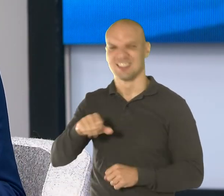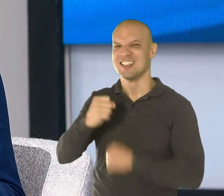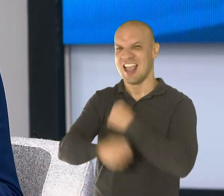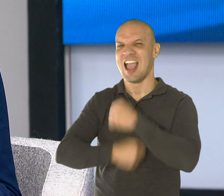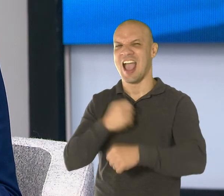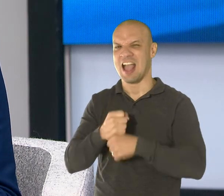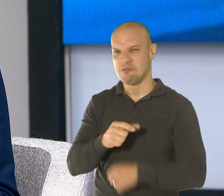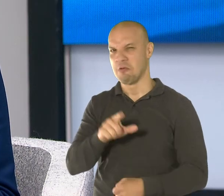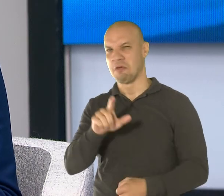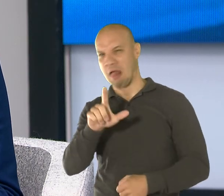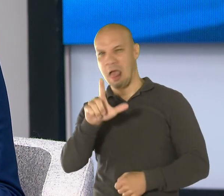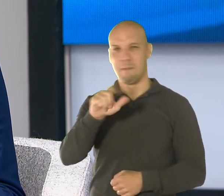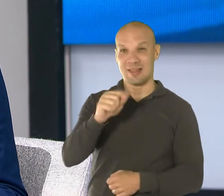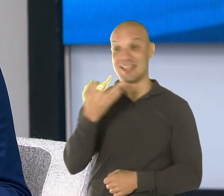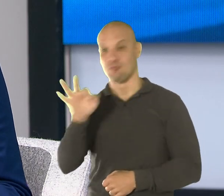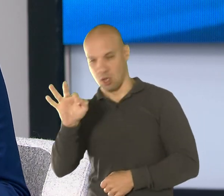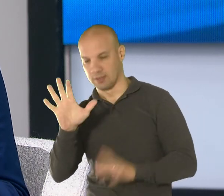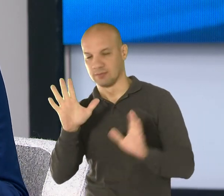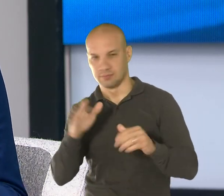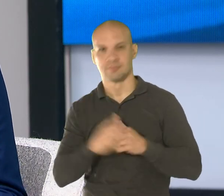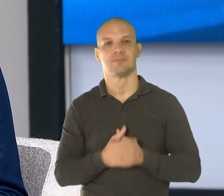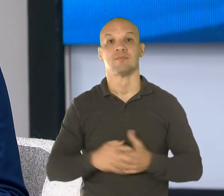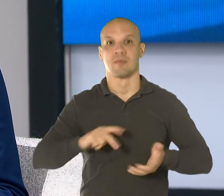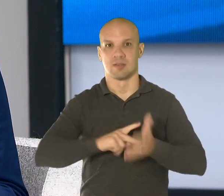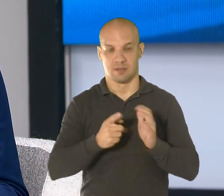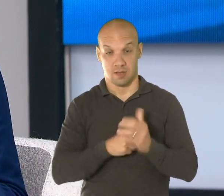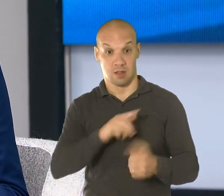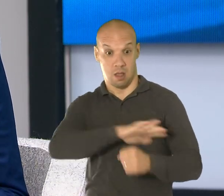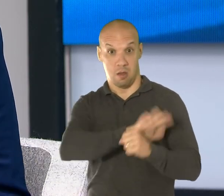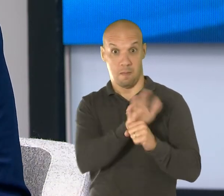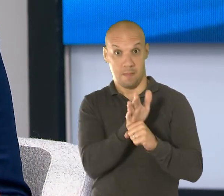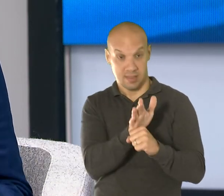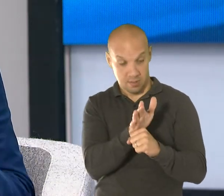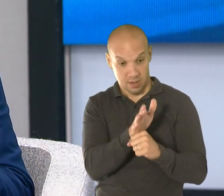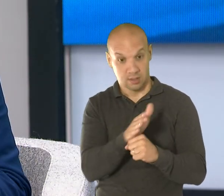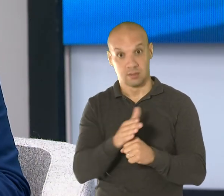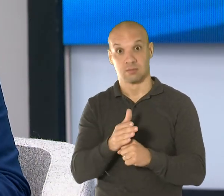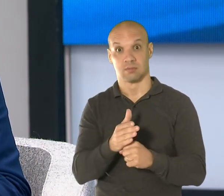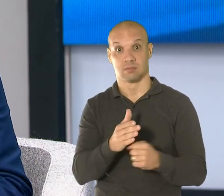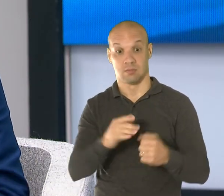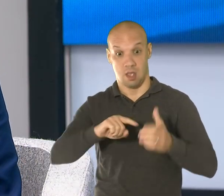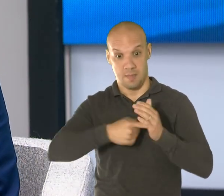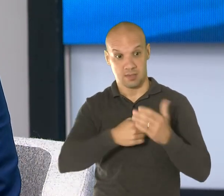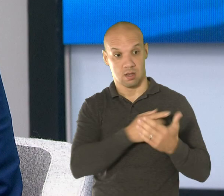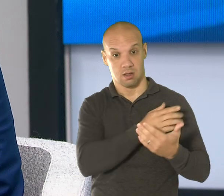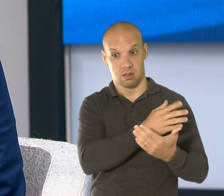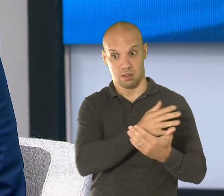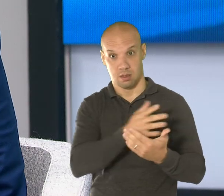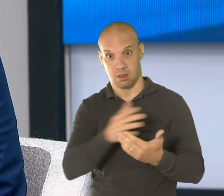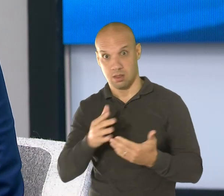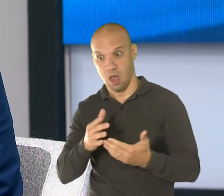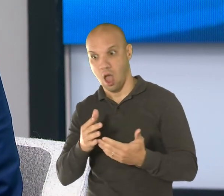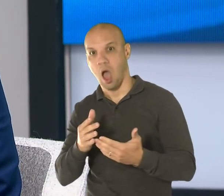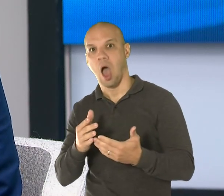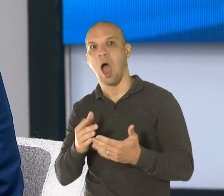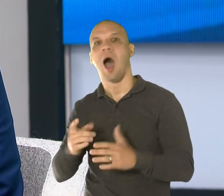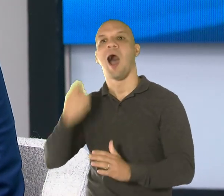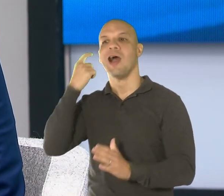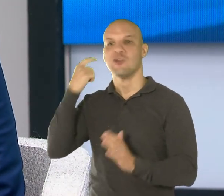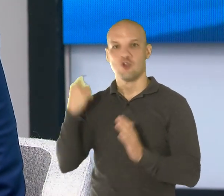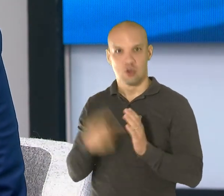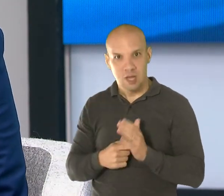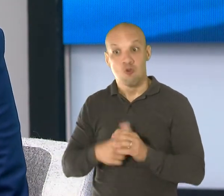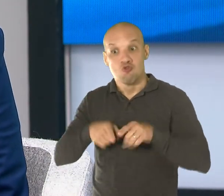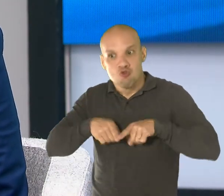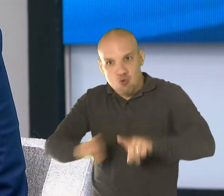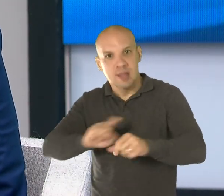se quedaron y no fue hasta mediados de la pandemia que empezaron a darle visibilidad porque muchas personas se convirtieron en cuidadores justamente en la